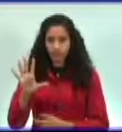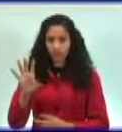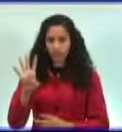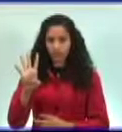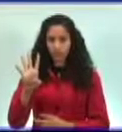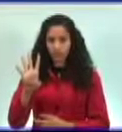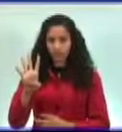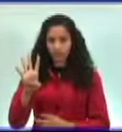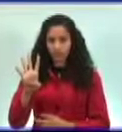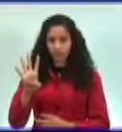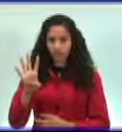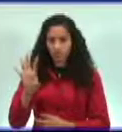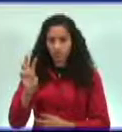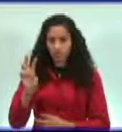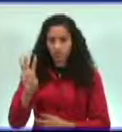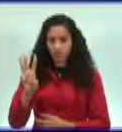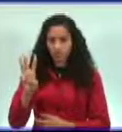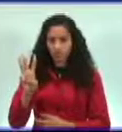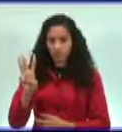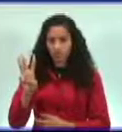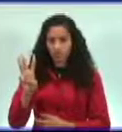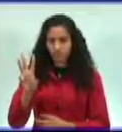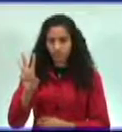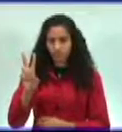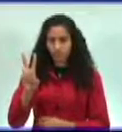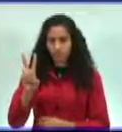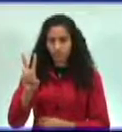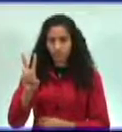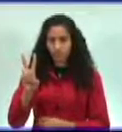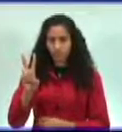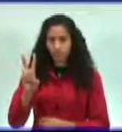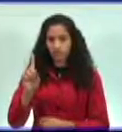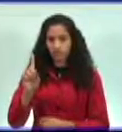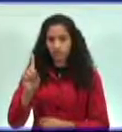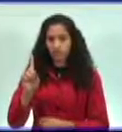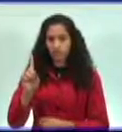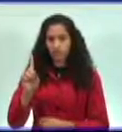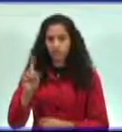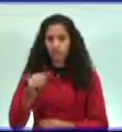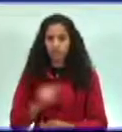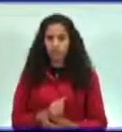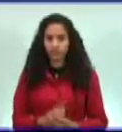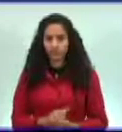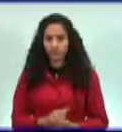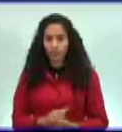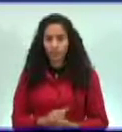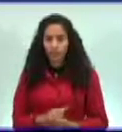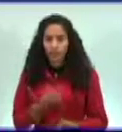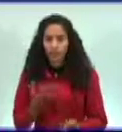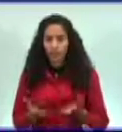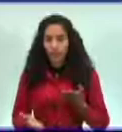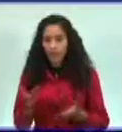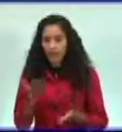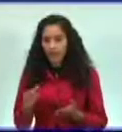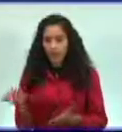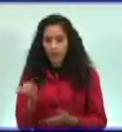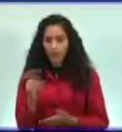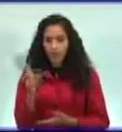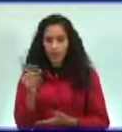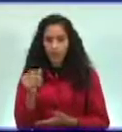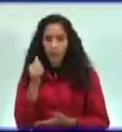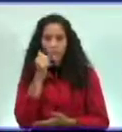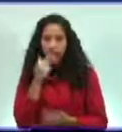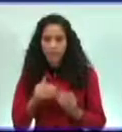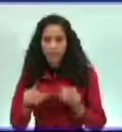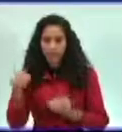5, 4, 3, 2 y 1. Comparación de números mayor